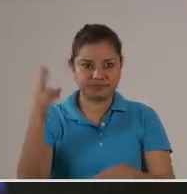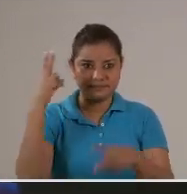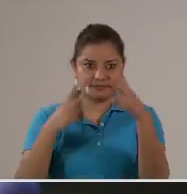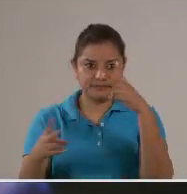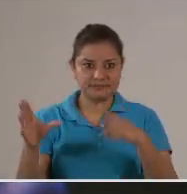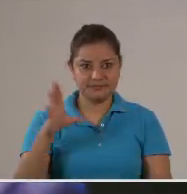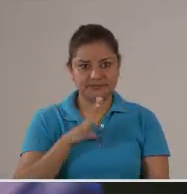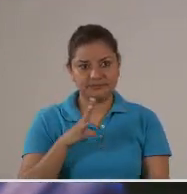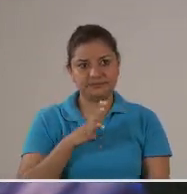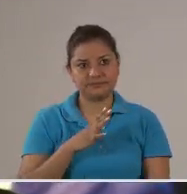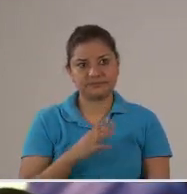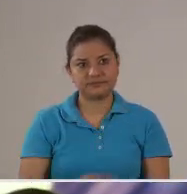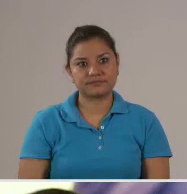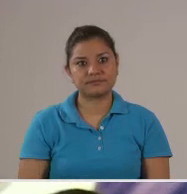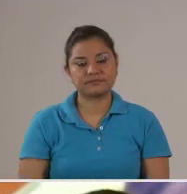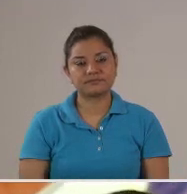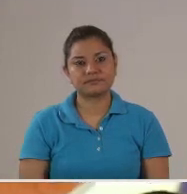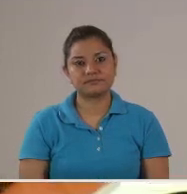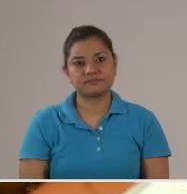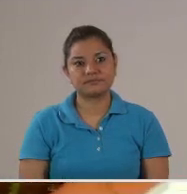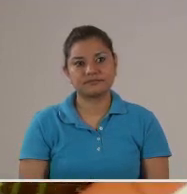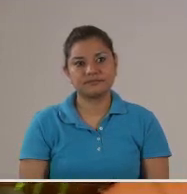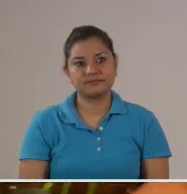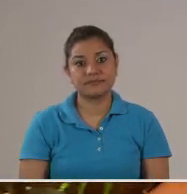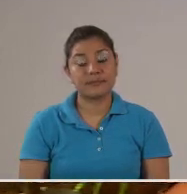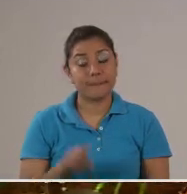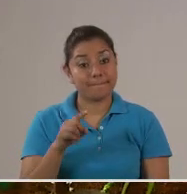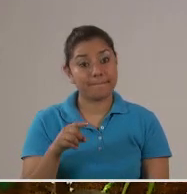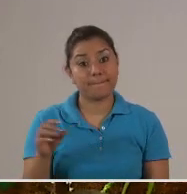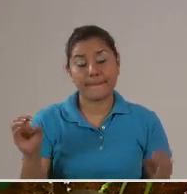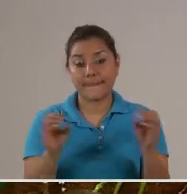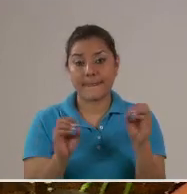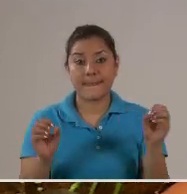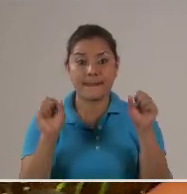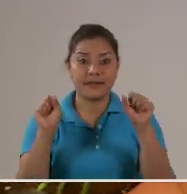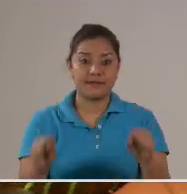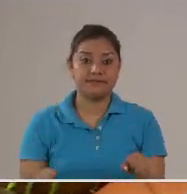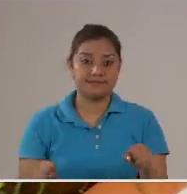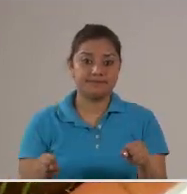tener Ah eso nadie me lo puede